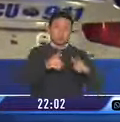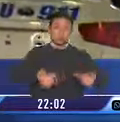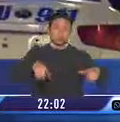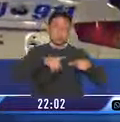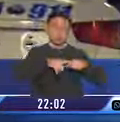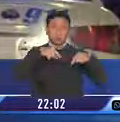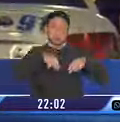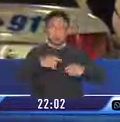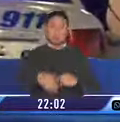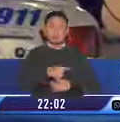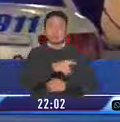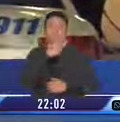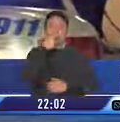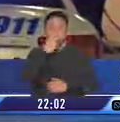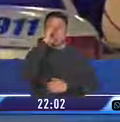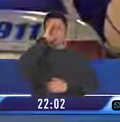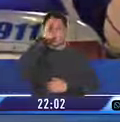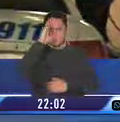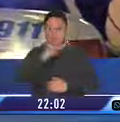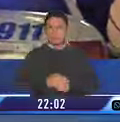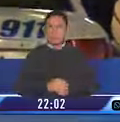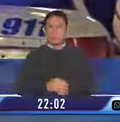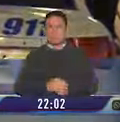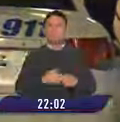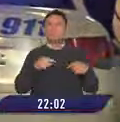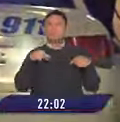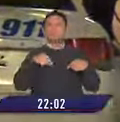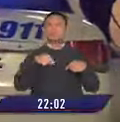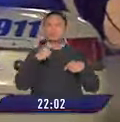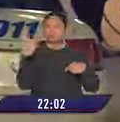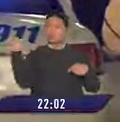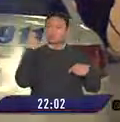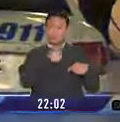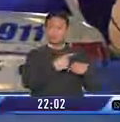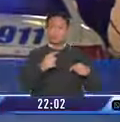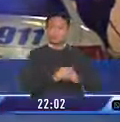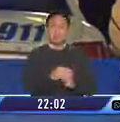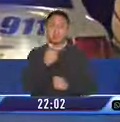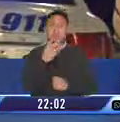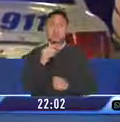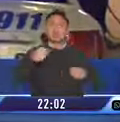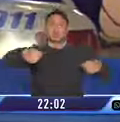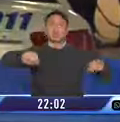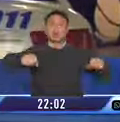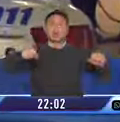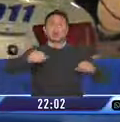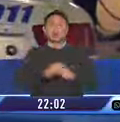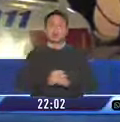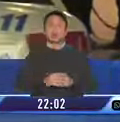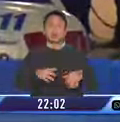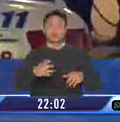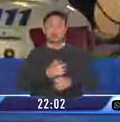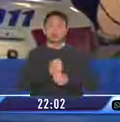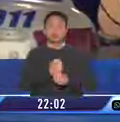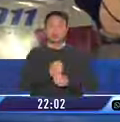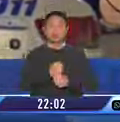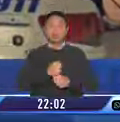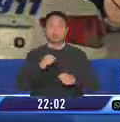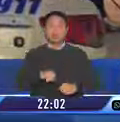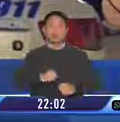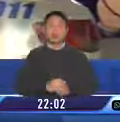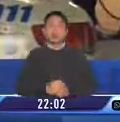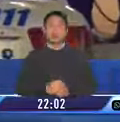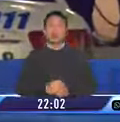ya ven la presencia policial y aquí todos alrededor de 20 motociclistas dando seguridad, se